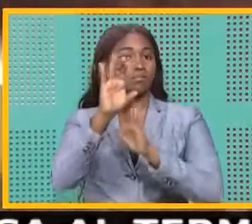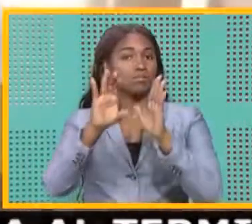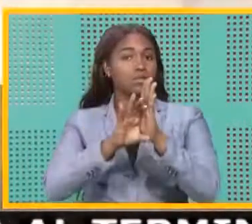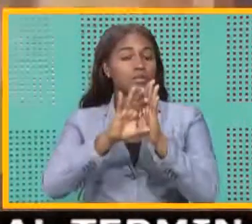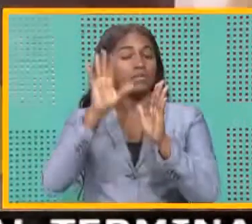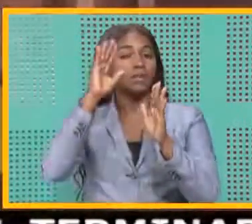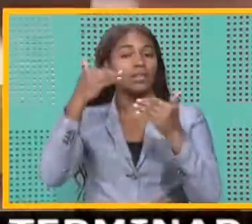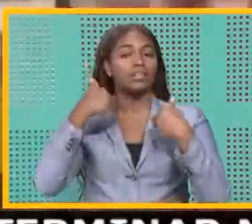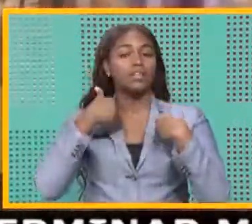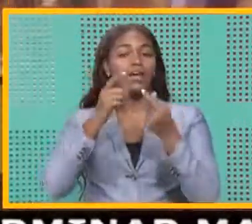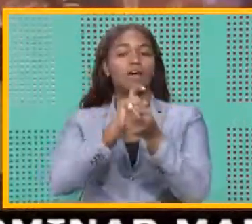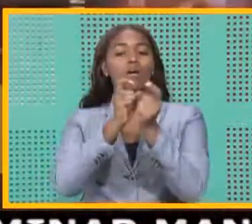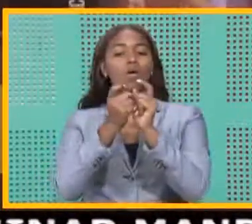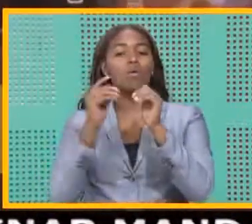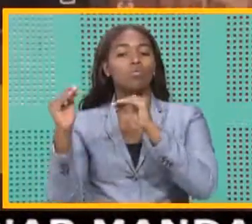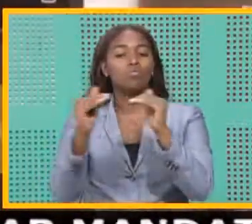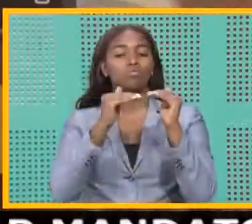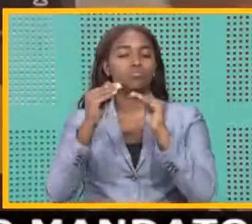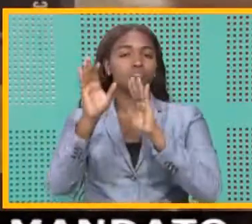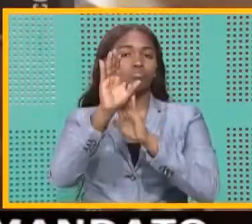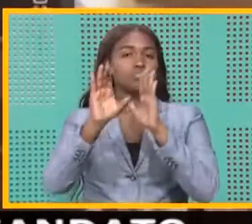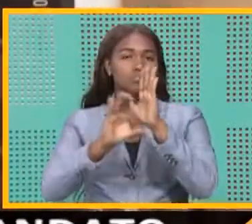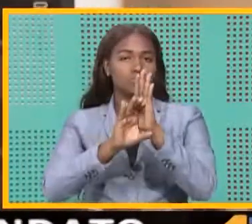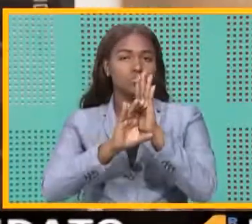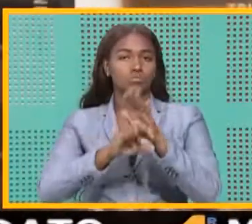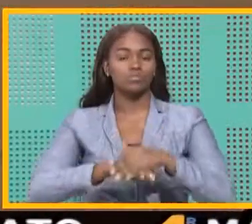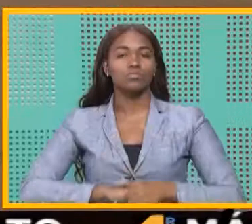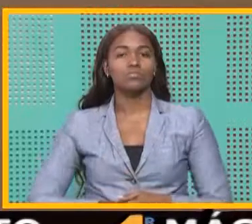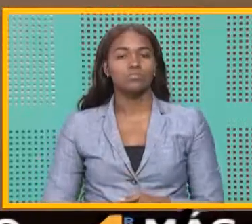será democracia constitucional.